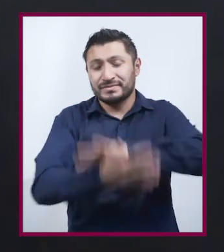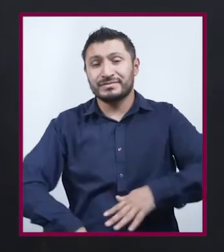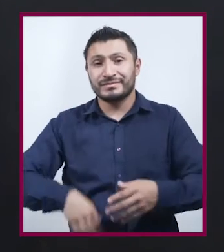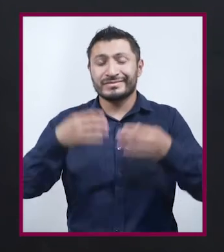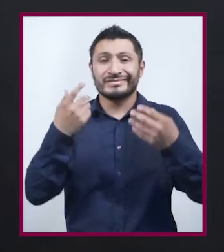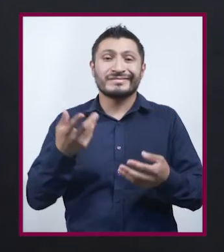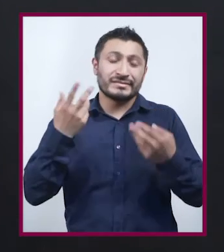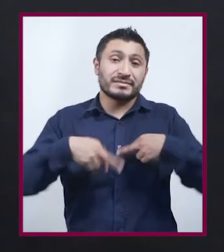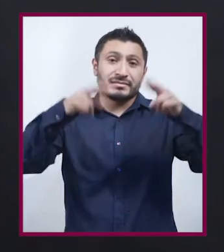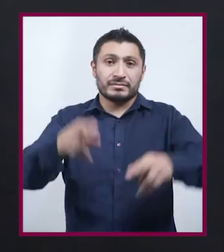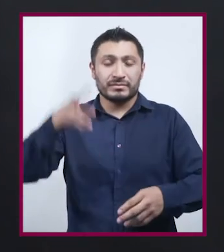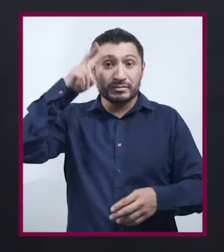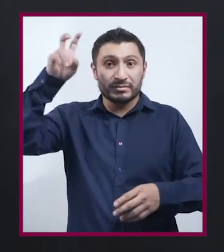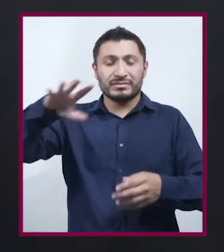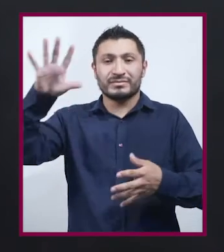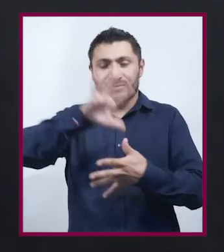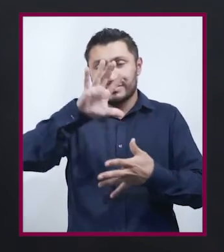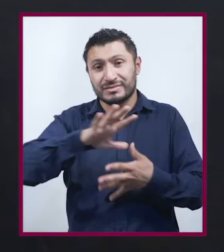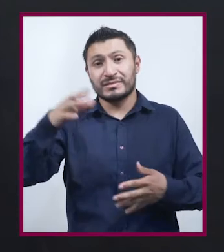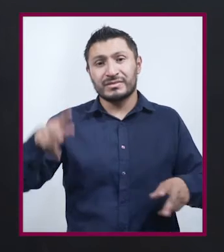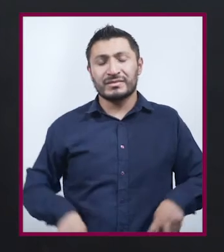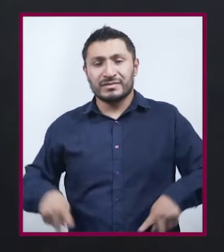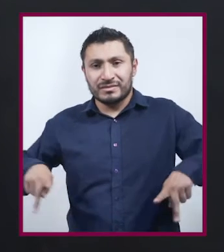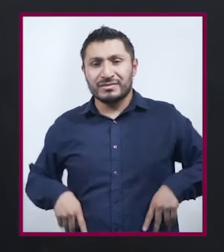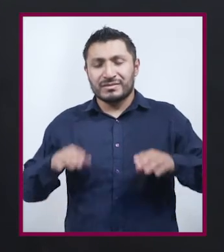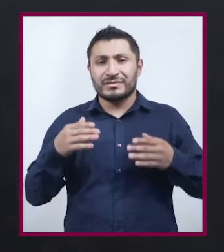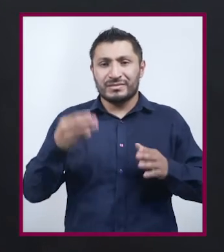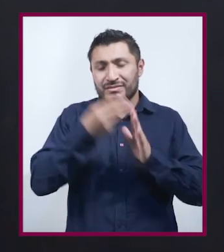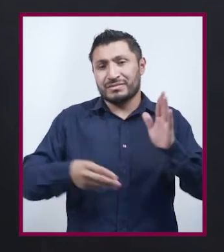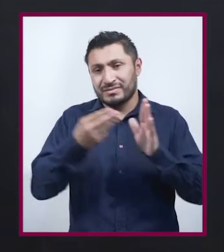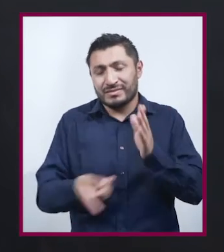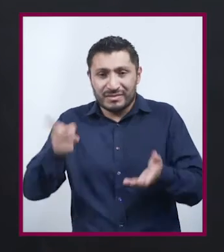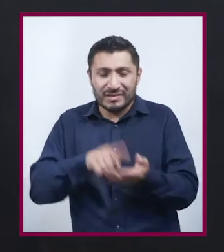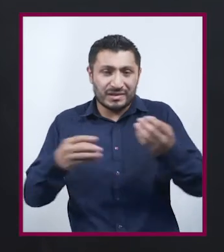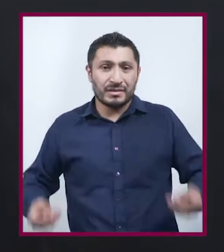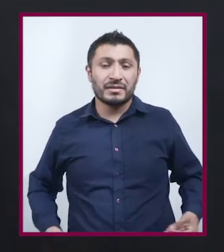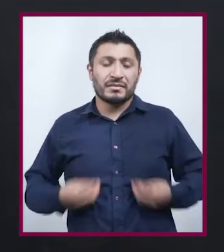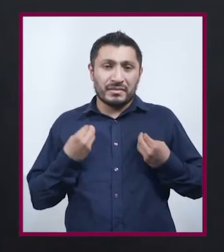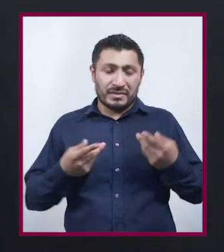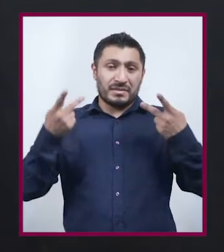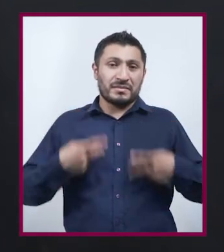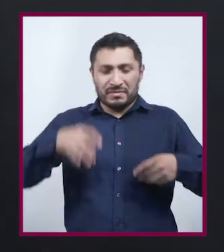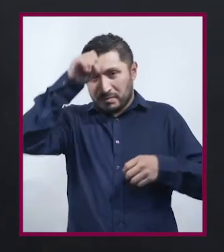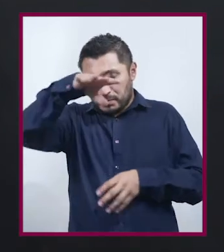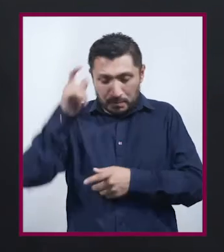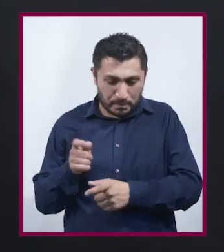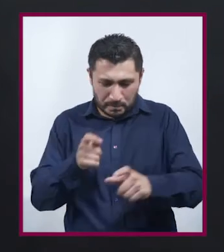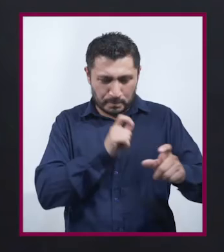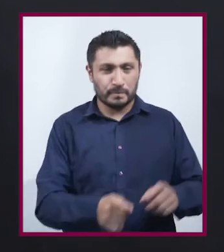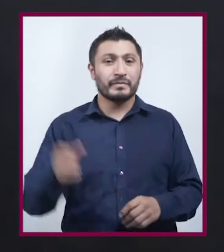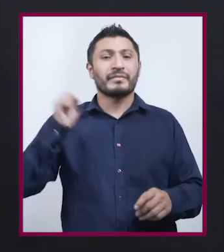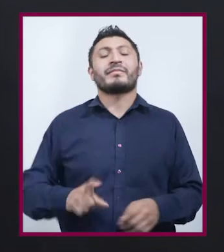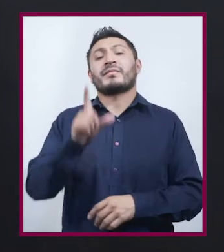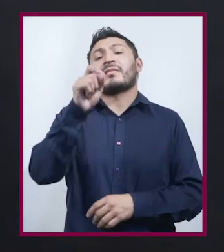los símbolos del sueño americano. Y el pantalón de mezclilla se había hecho parte de la vida de los mineros y obreros. A mediados del